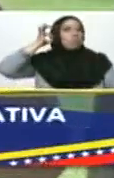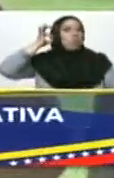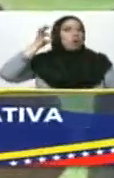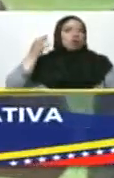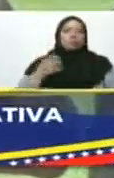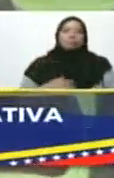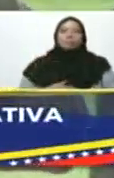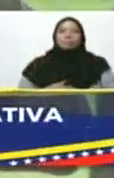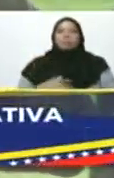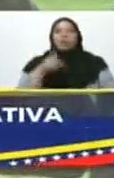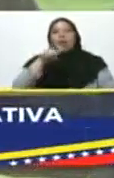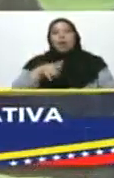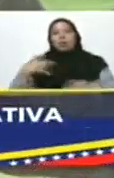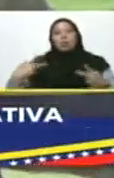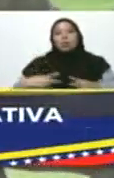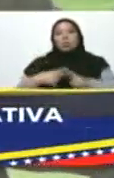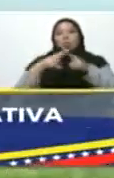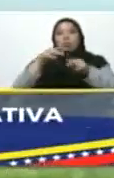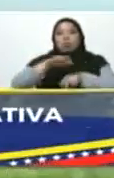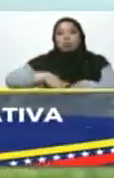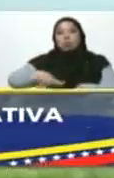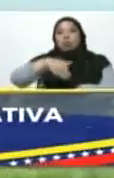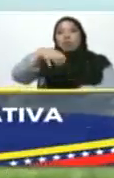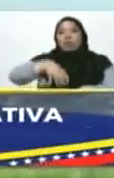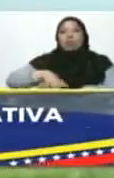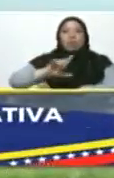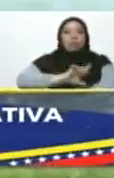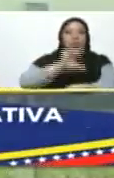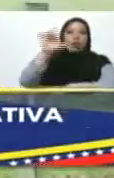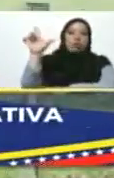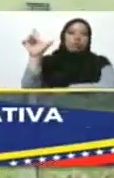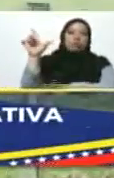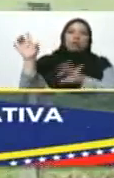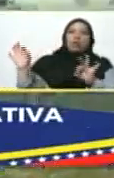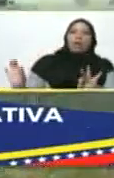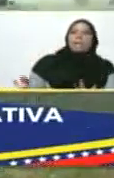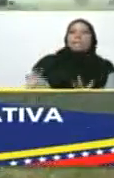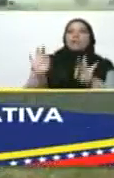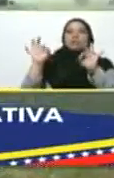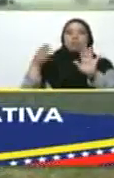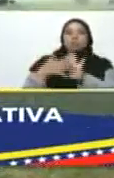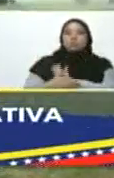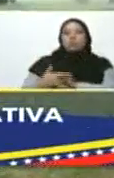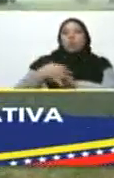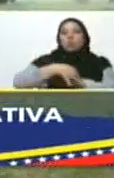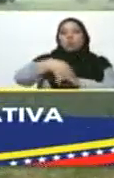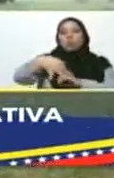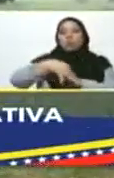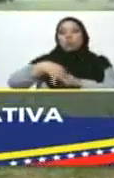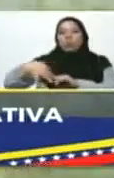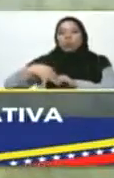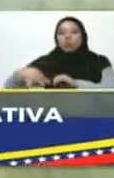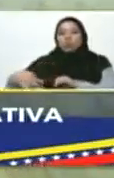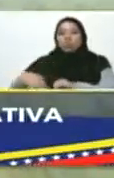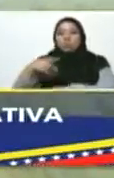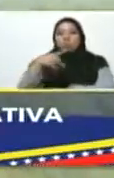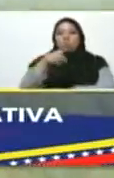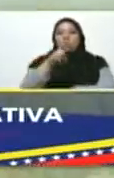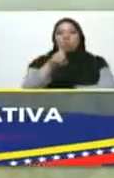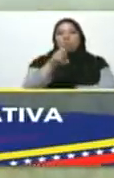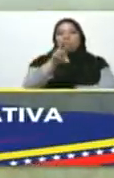Nos encontramos aquí desde el estado Lara, específicamente en el municipio Pedro León Torres.